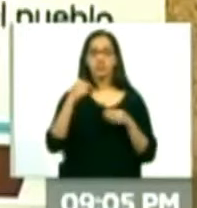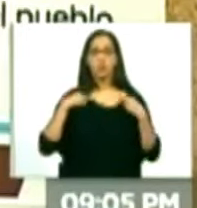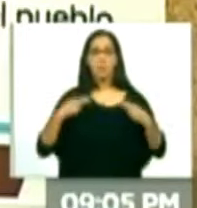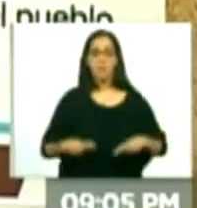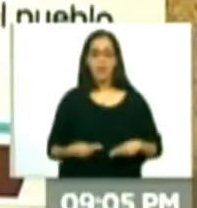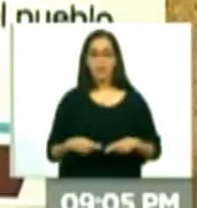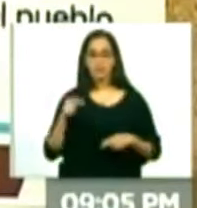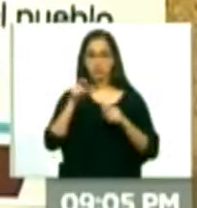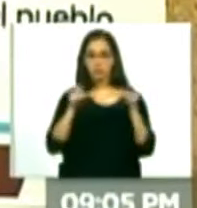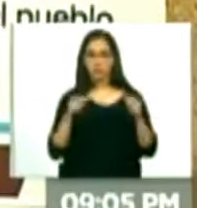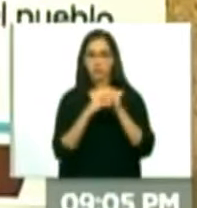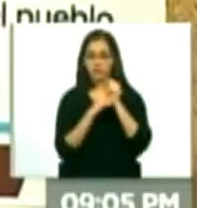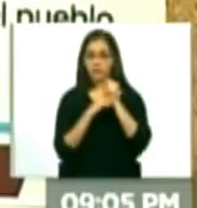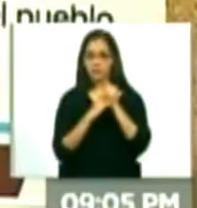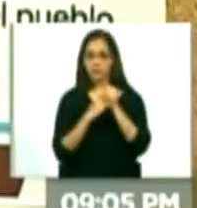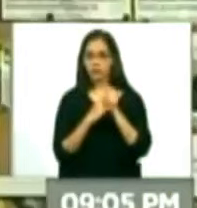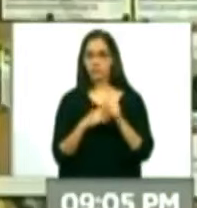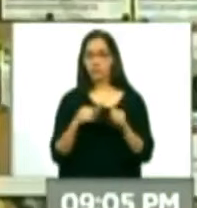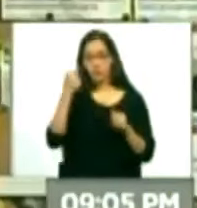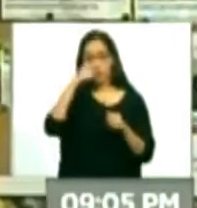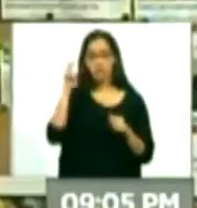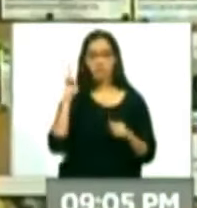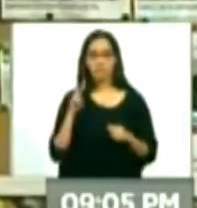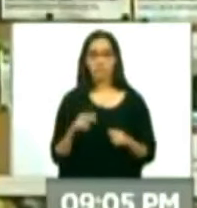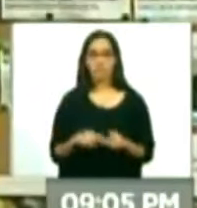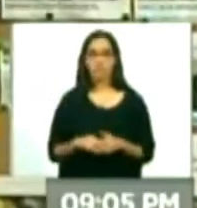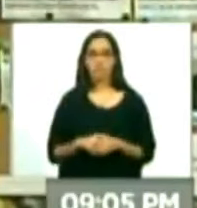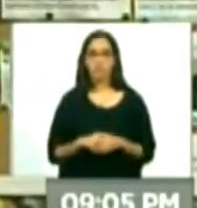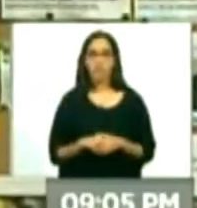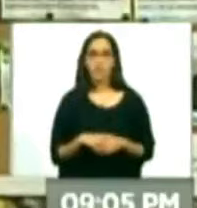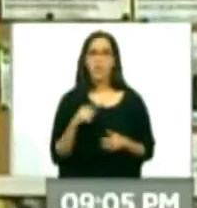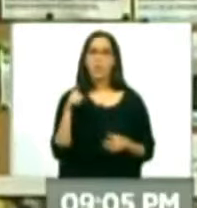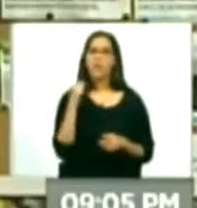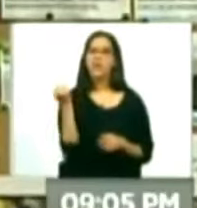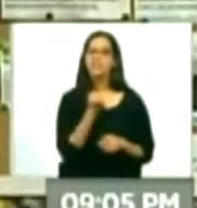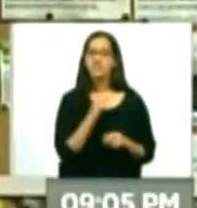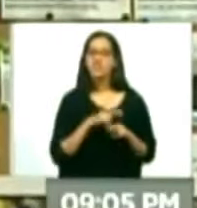el pueblo venezolano. Un asesino de niños,